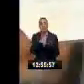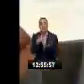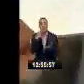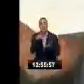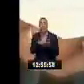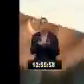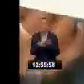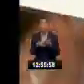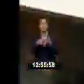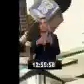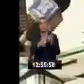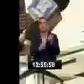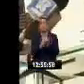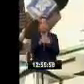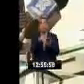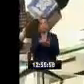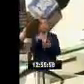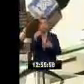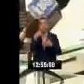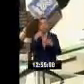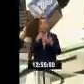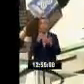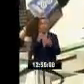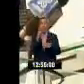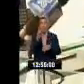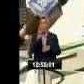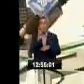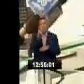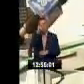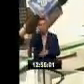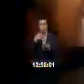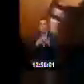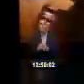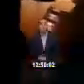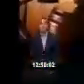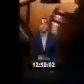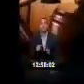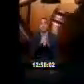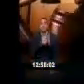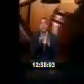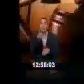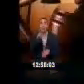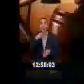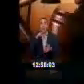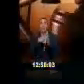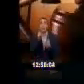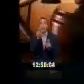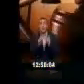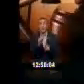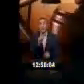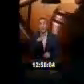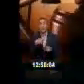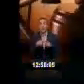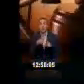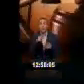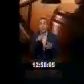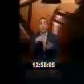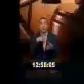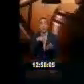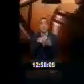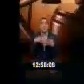le otorgue el refugio a González. Citó a la ley peruana para refugiados que en su artículo 3 considera como refugiado a la persona que debido a